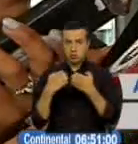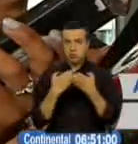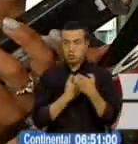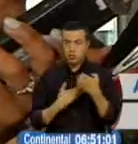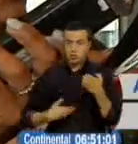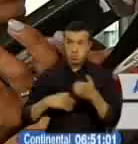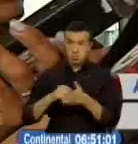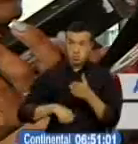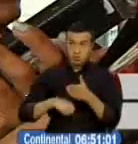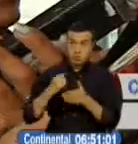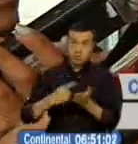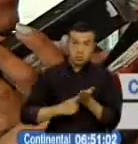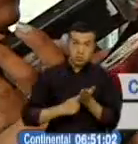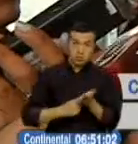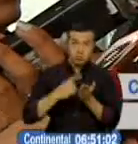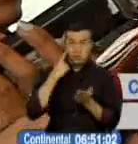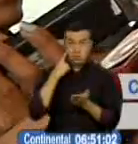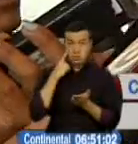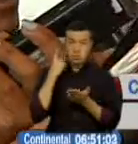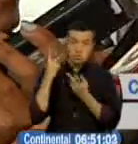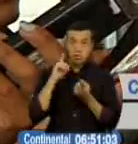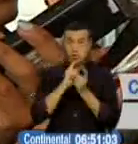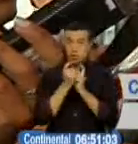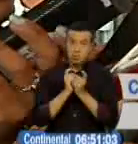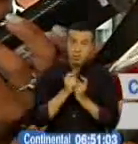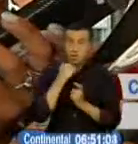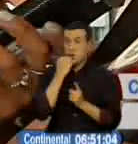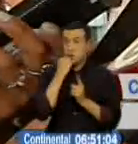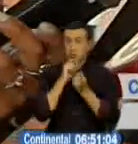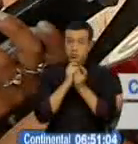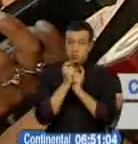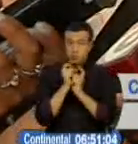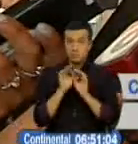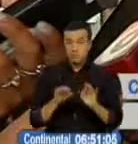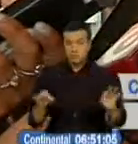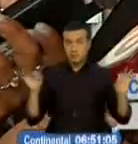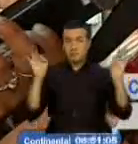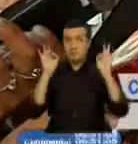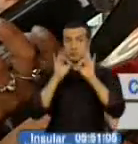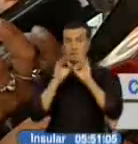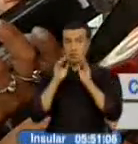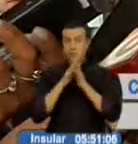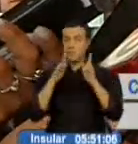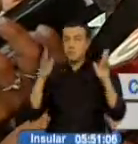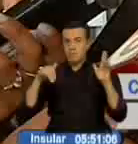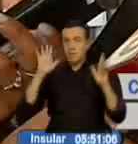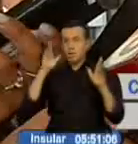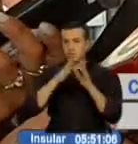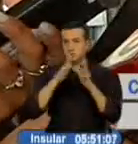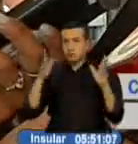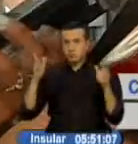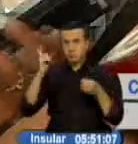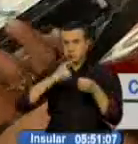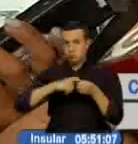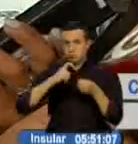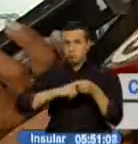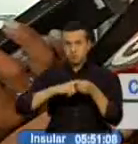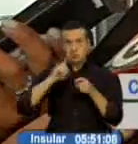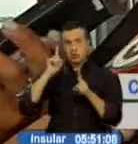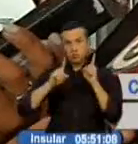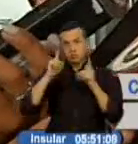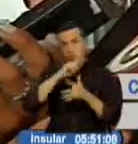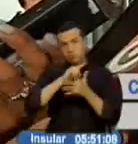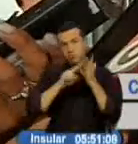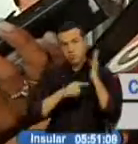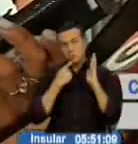presidente para poder establecer algunas modificaciones y fundamentalmente ampliar las opciones para los chicos. Varios